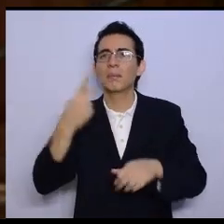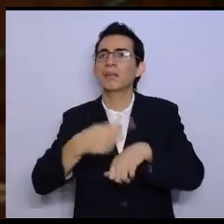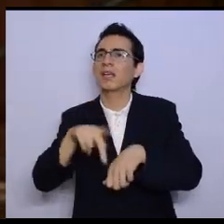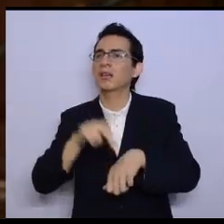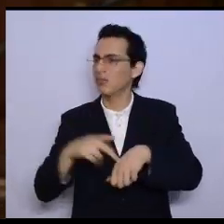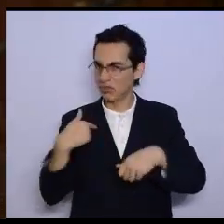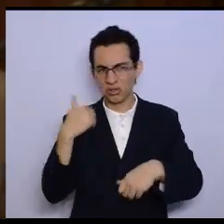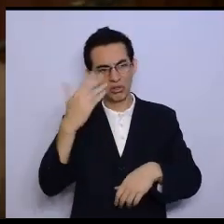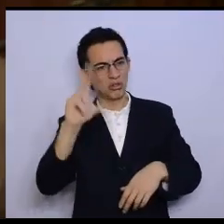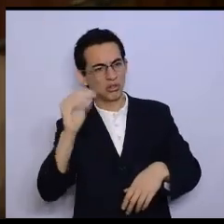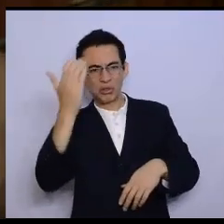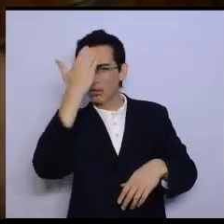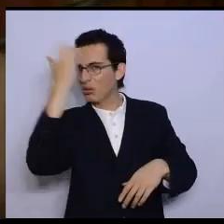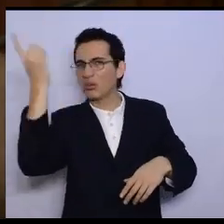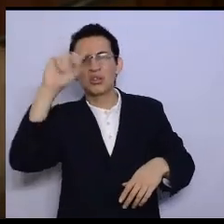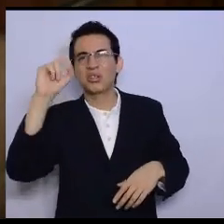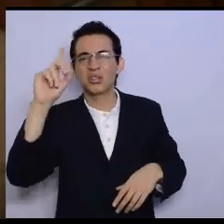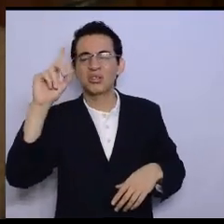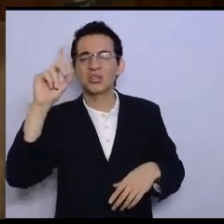Sufrió.